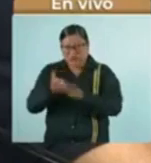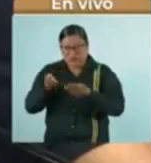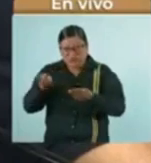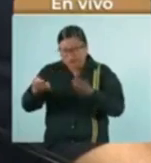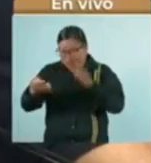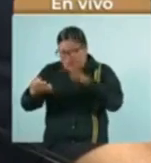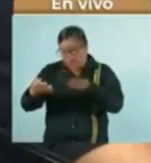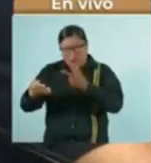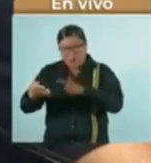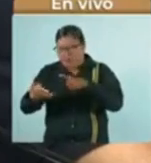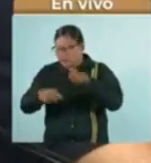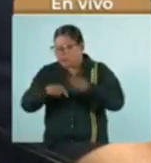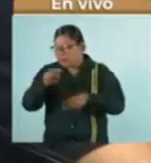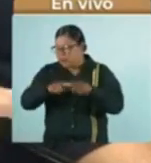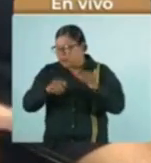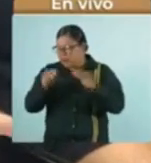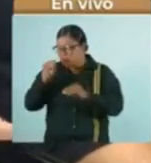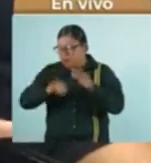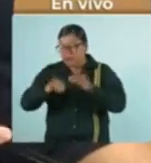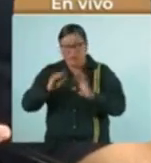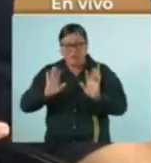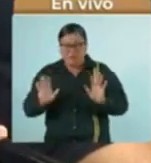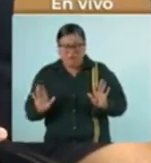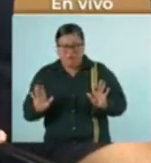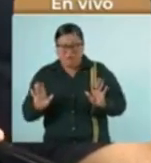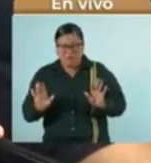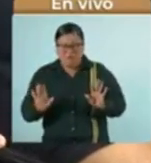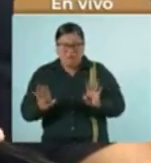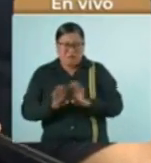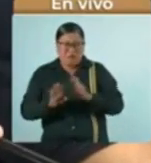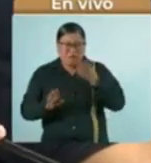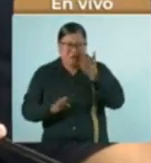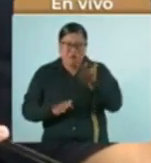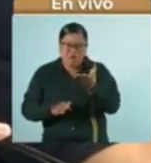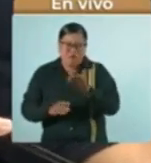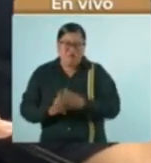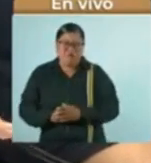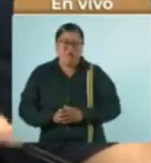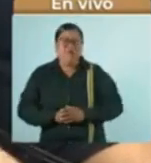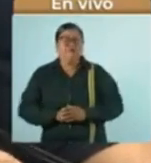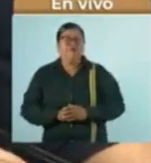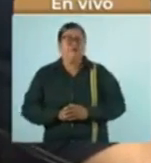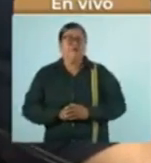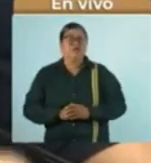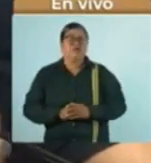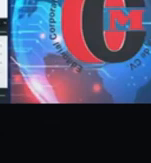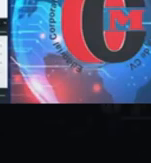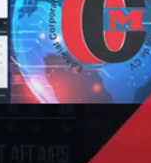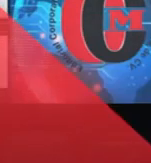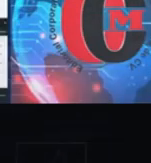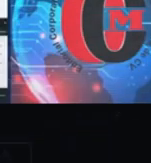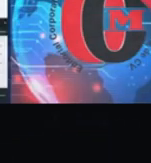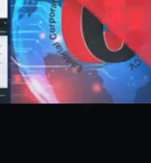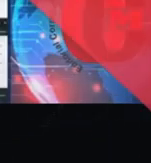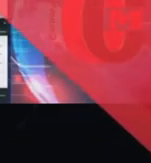me gusta, dónde sí te gusta, y nos arreglamos, si es que tenemos el mismo objetivo, ¿no? Pues muchas gracias.